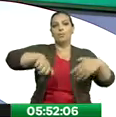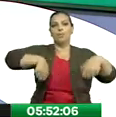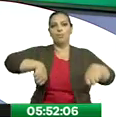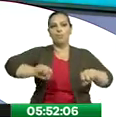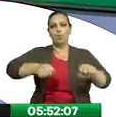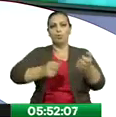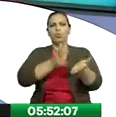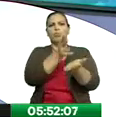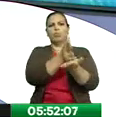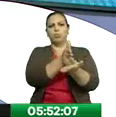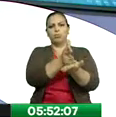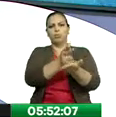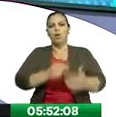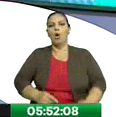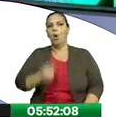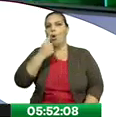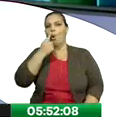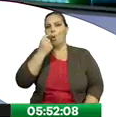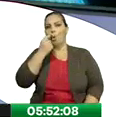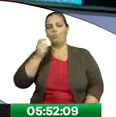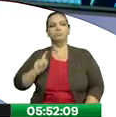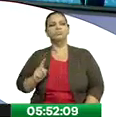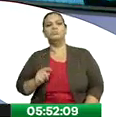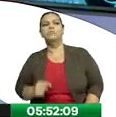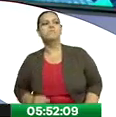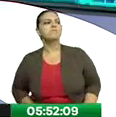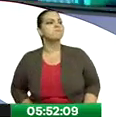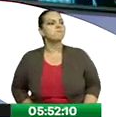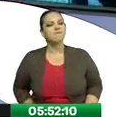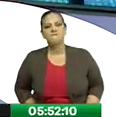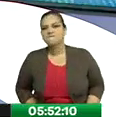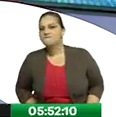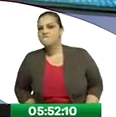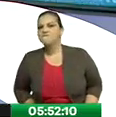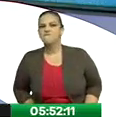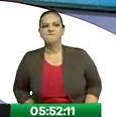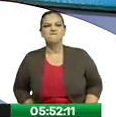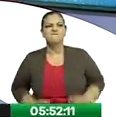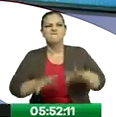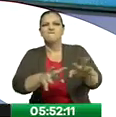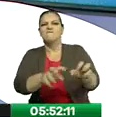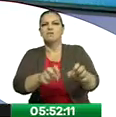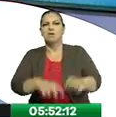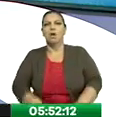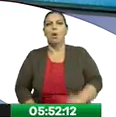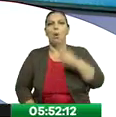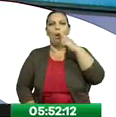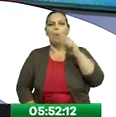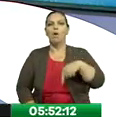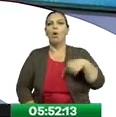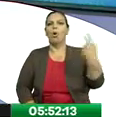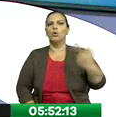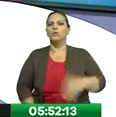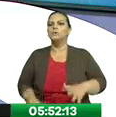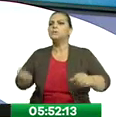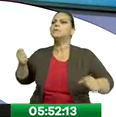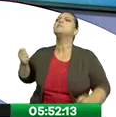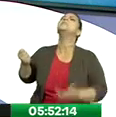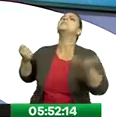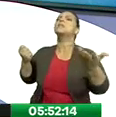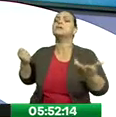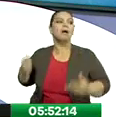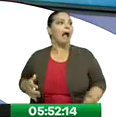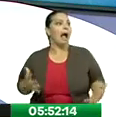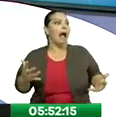huyó cuando un vecino del sector, armado con un machete, lo enfrentó tras percatarse de sus intenciones. Nuestra